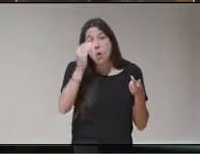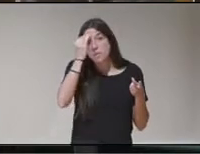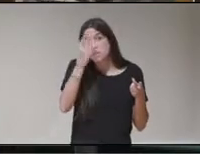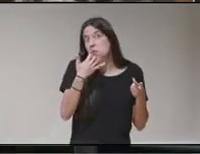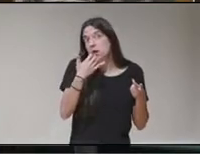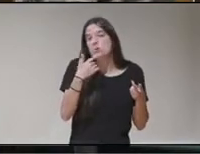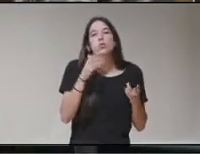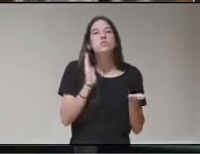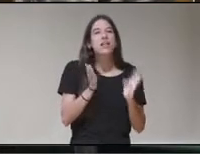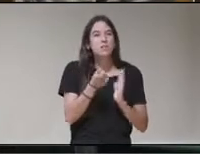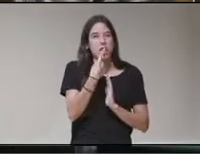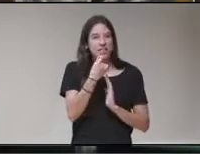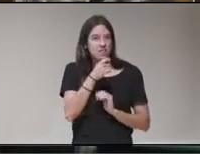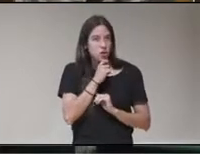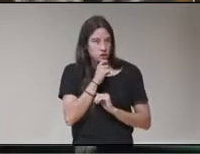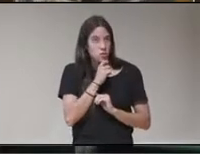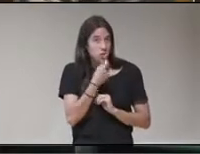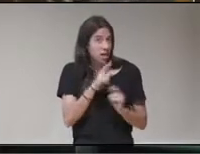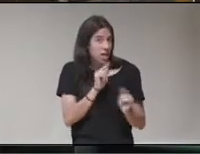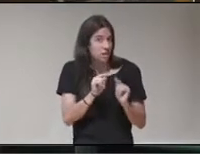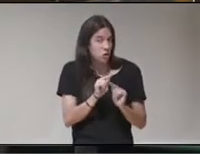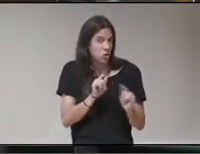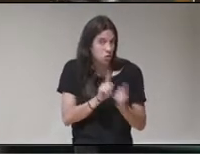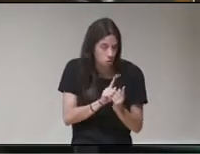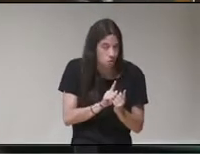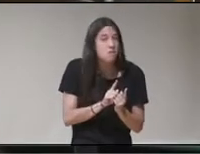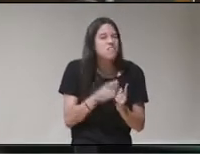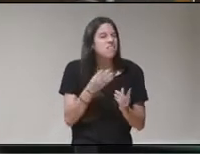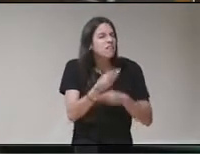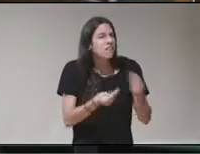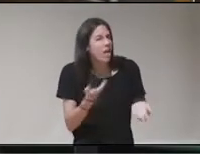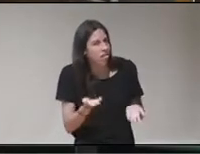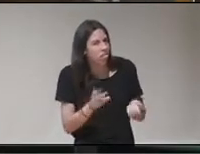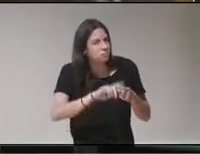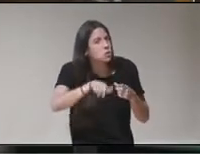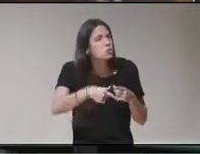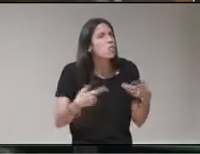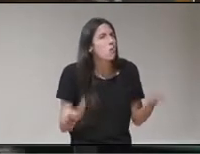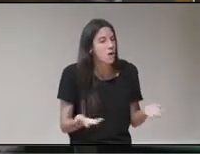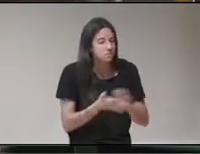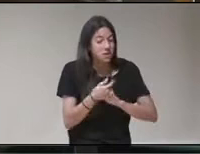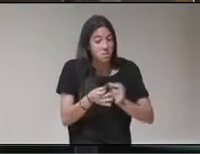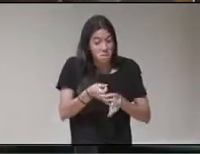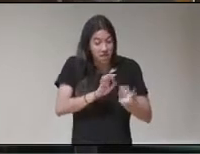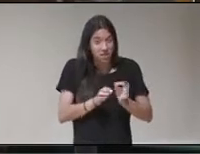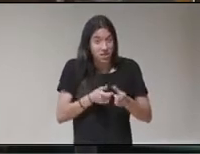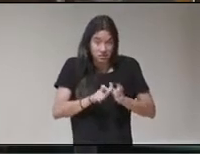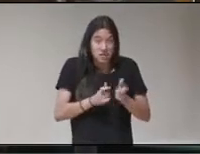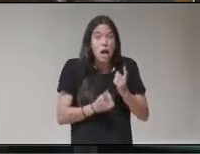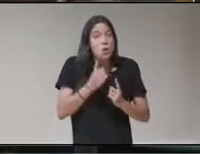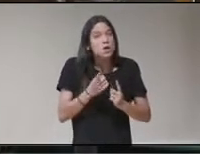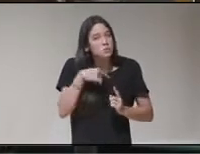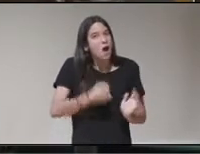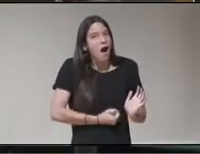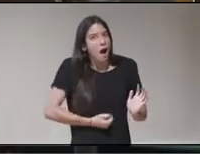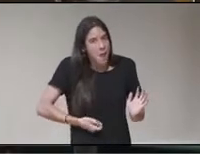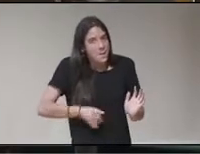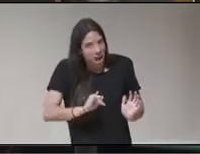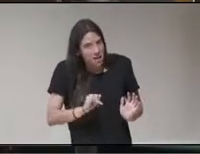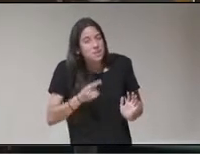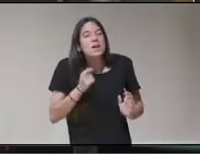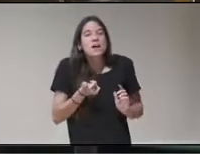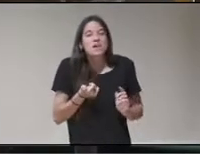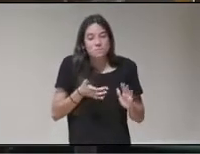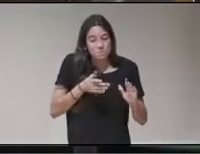tratamiento antibiótico. ¿Eso qué va a hacer? Pues va a determinar, por un lado, que estas bacterias todas pasen mucha hambre y se empiecen a morir